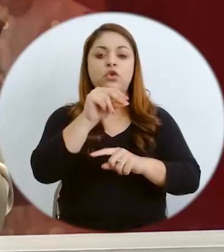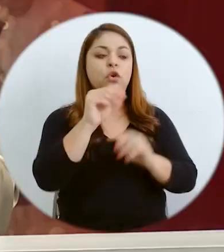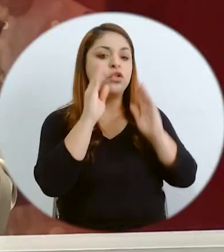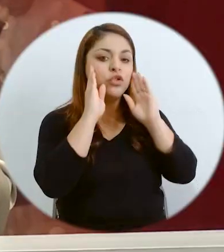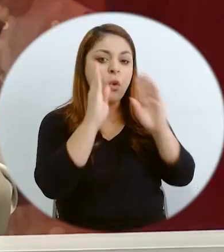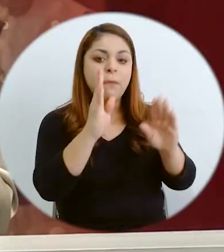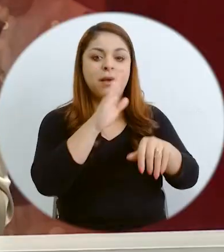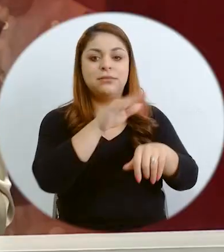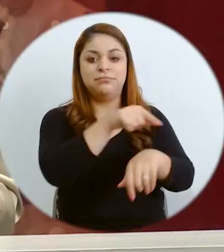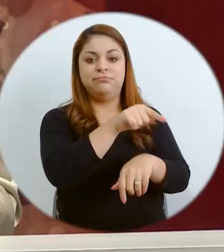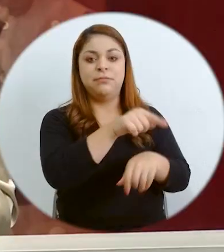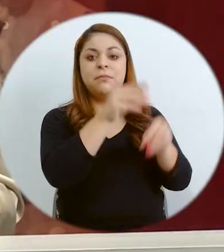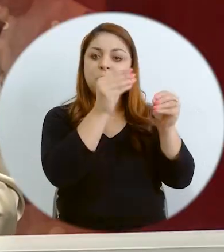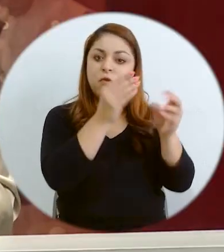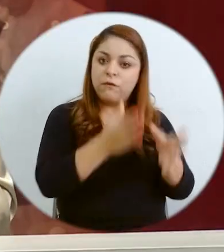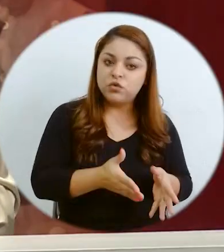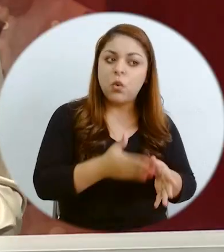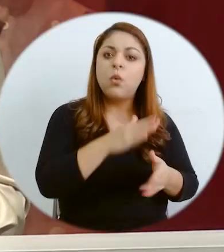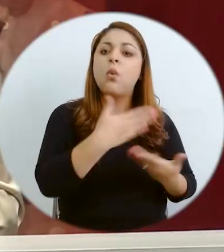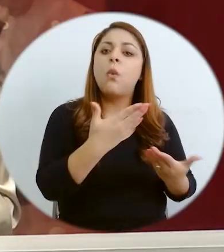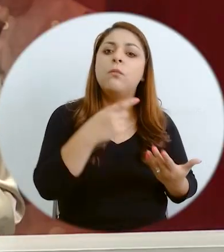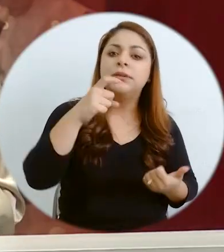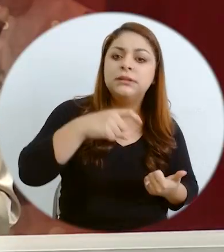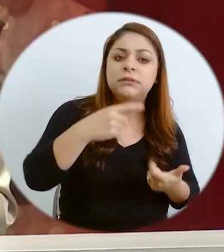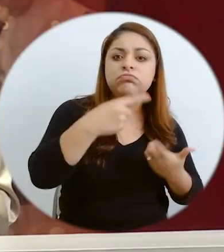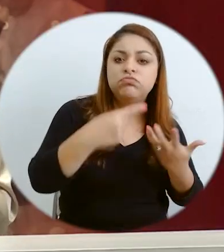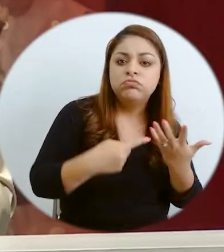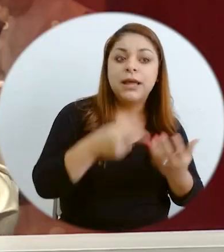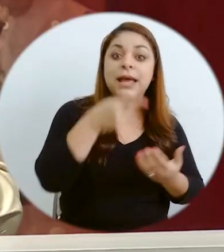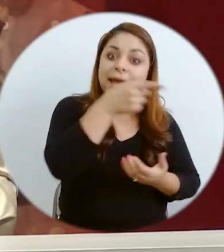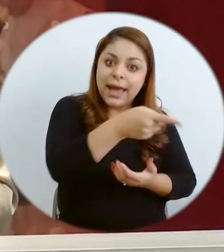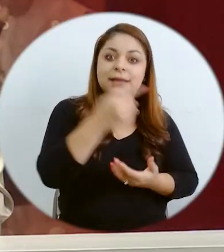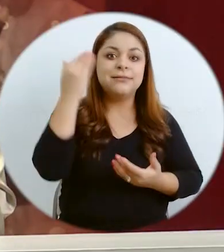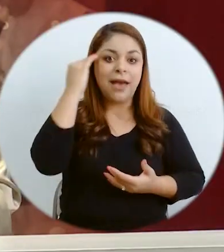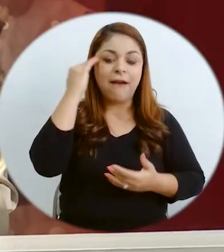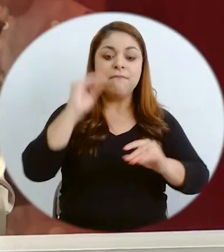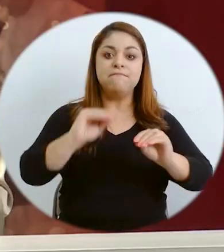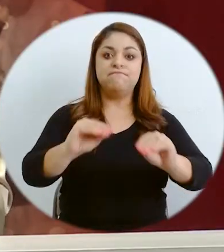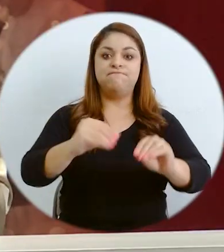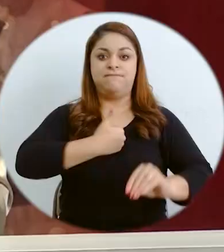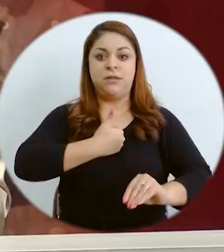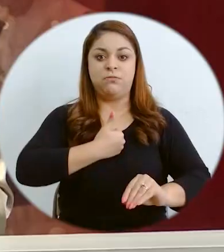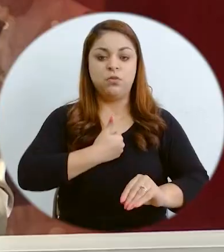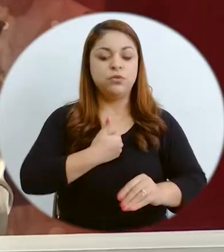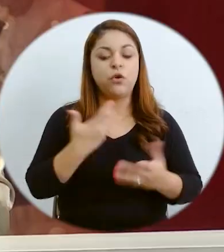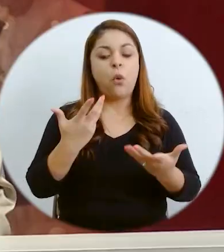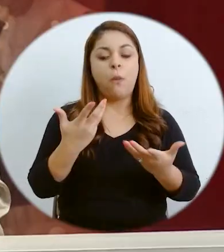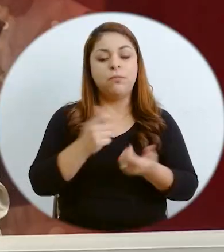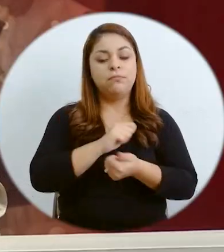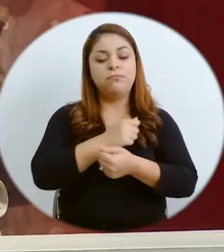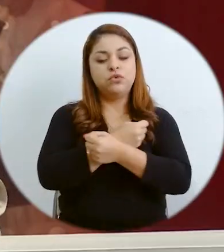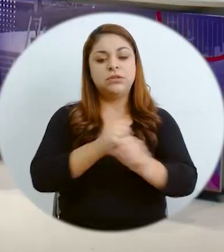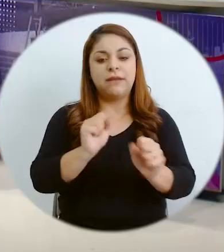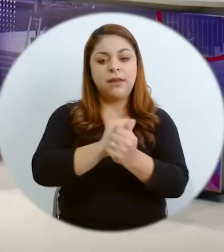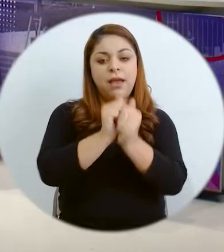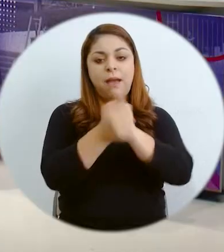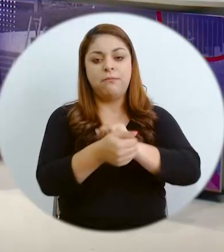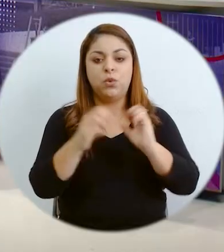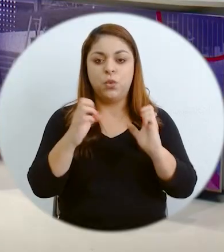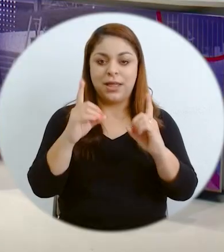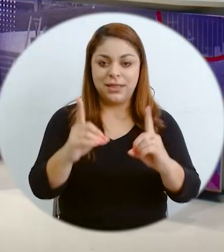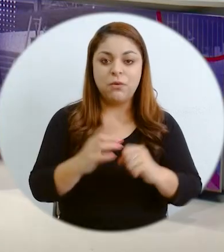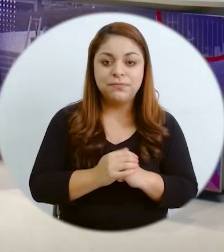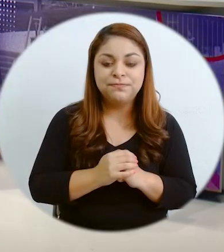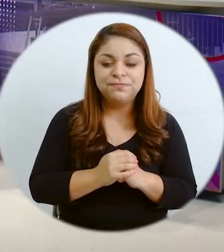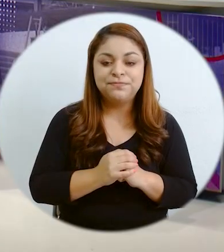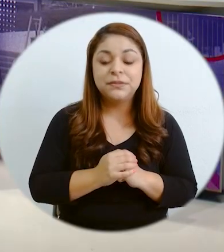aporte del docente, que es el que está dando la batalla en el aula, es imposible poder generar un cambio a nivel educativo. Sí, con